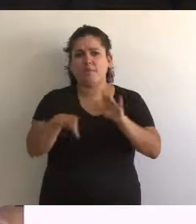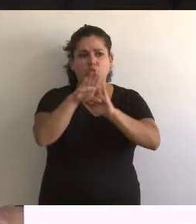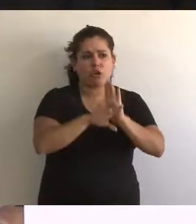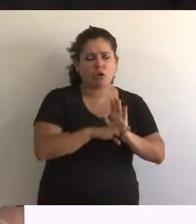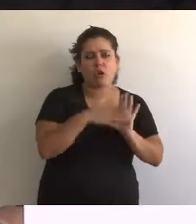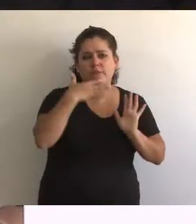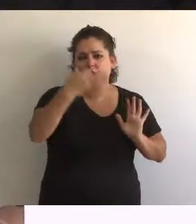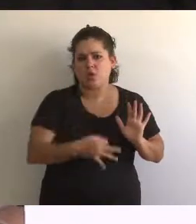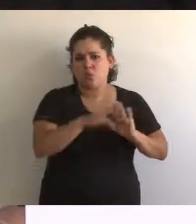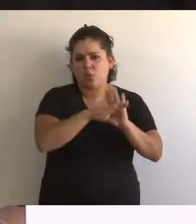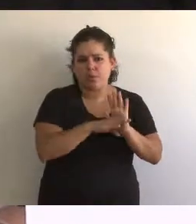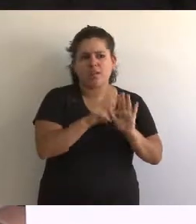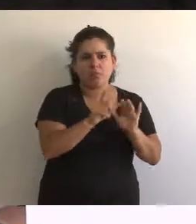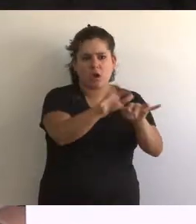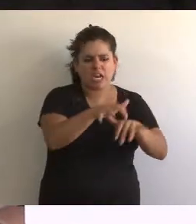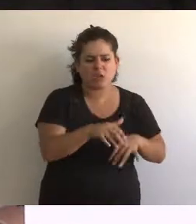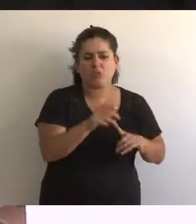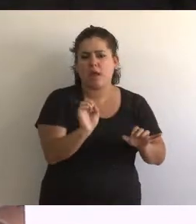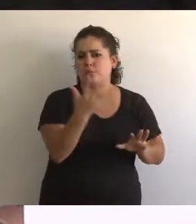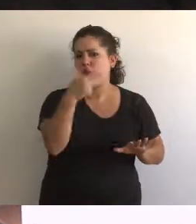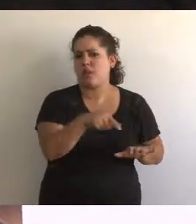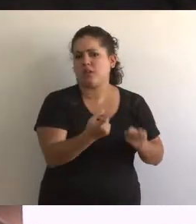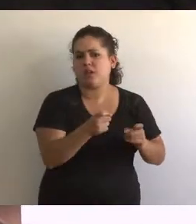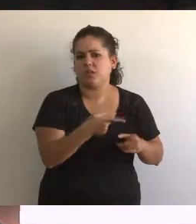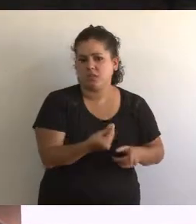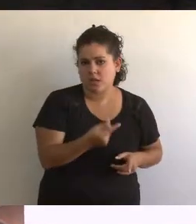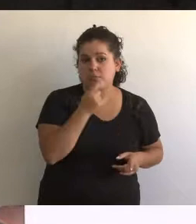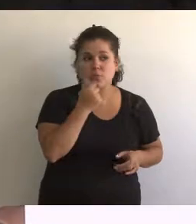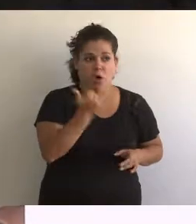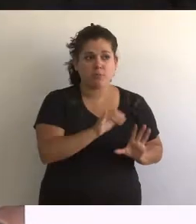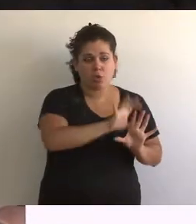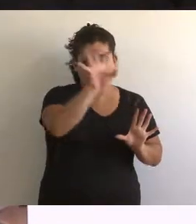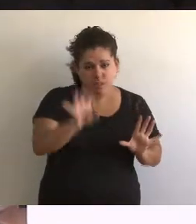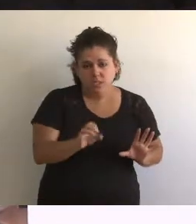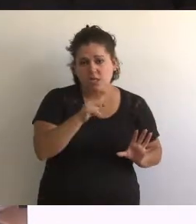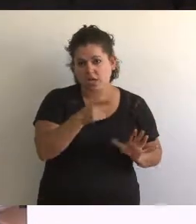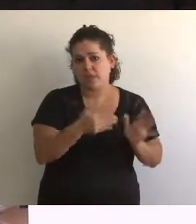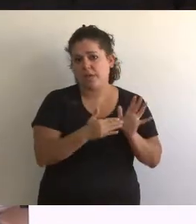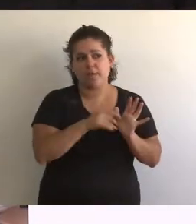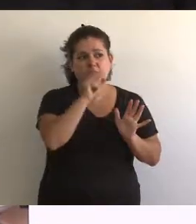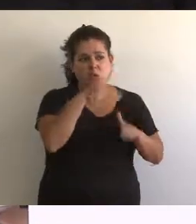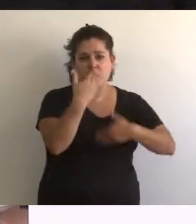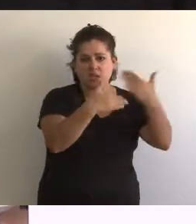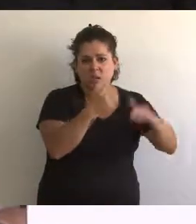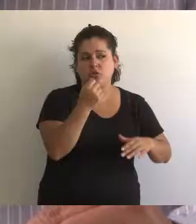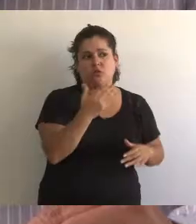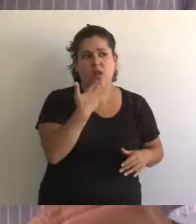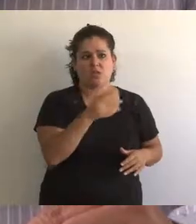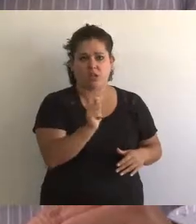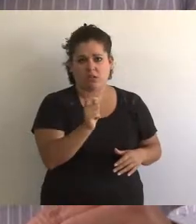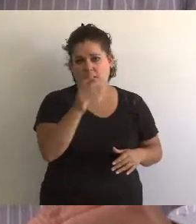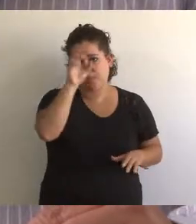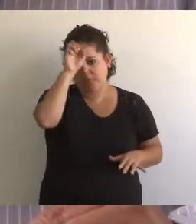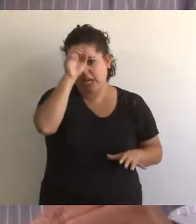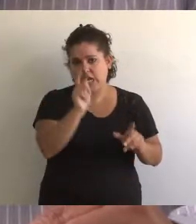con protocolo todo lo que exige hoy la agricultura moderna. Argentina tiene provincias que dependen su desarrollo de la